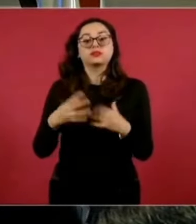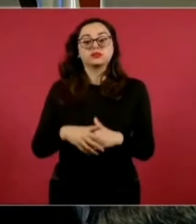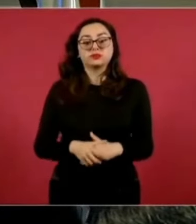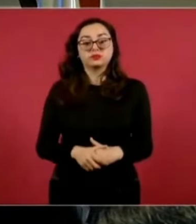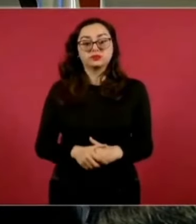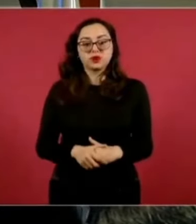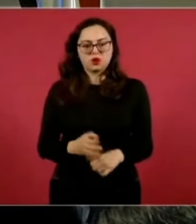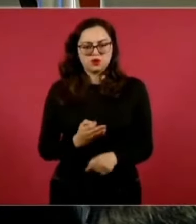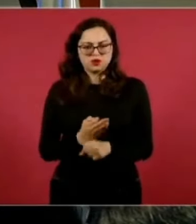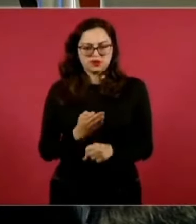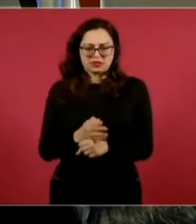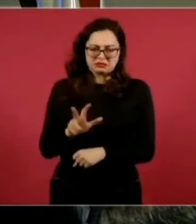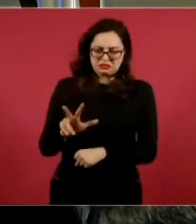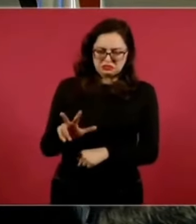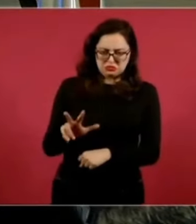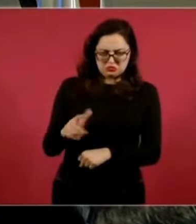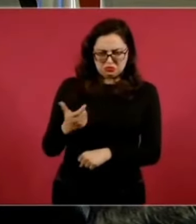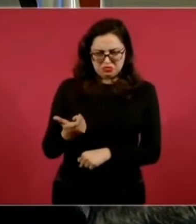a